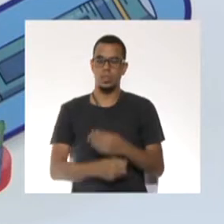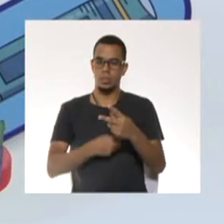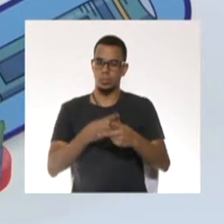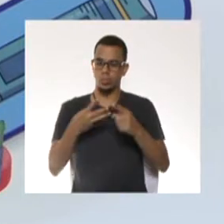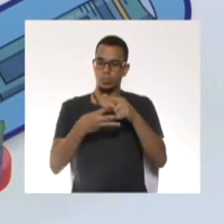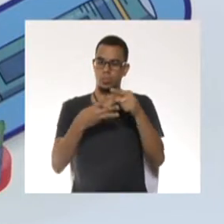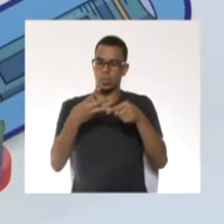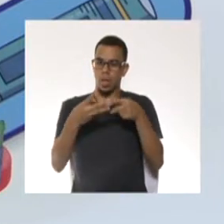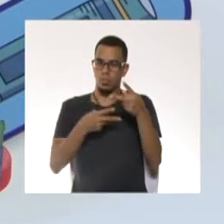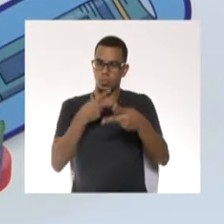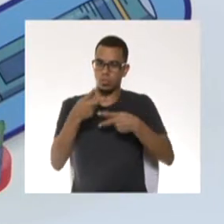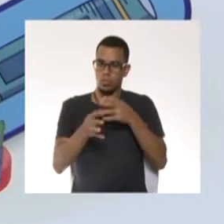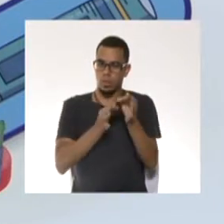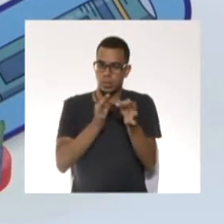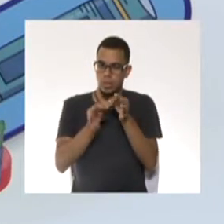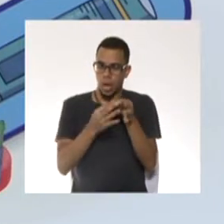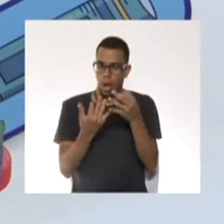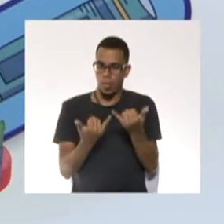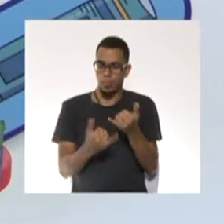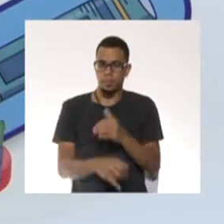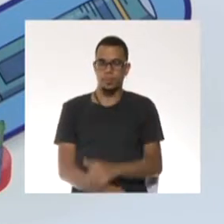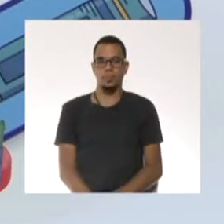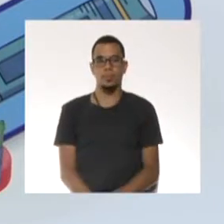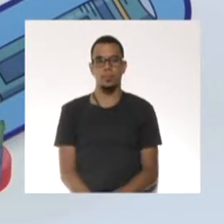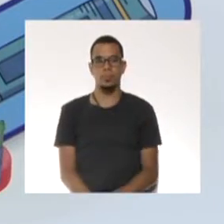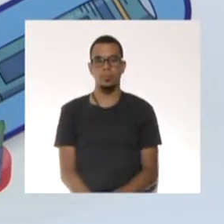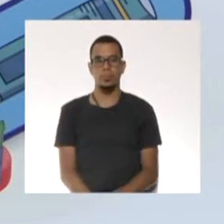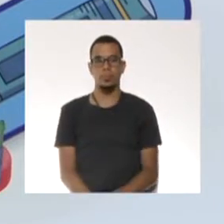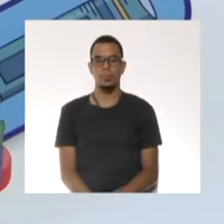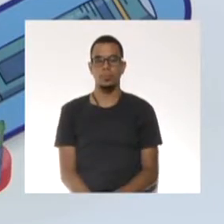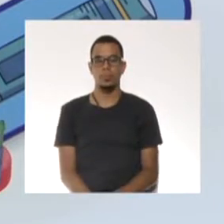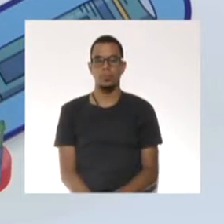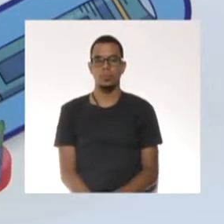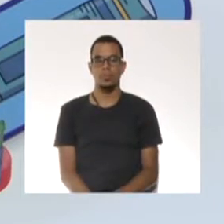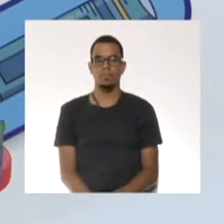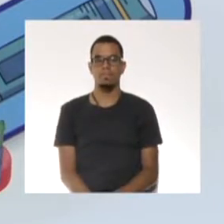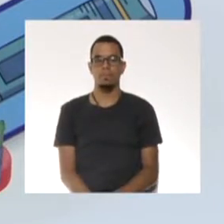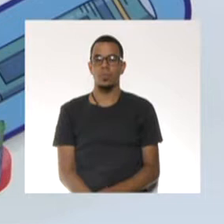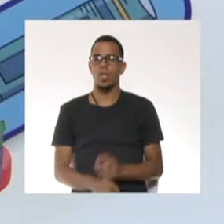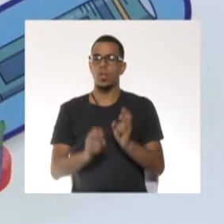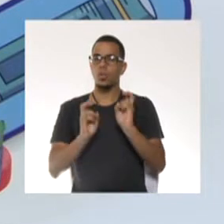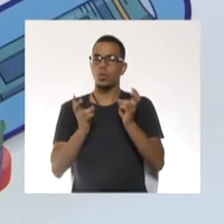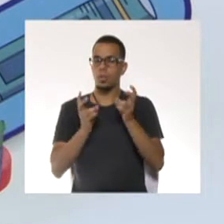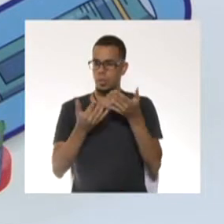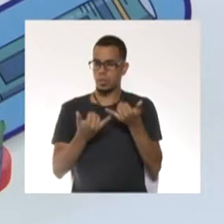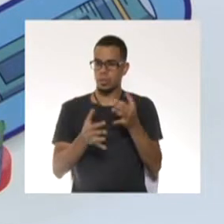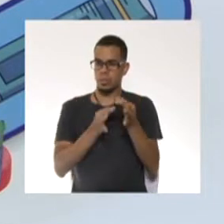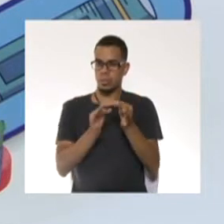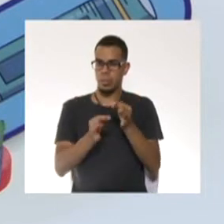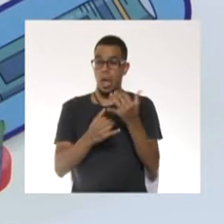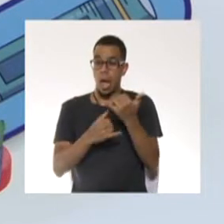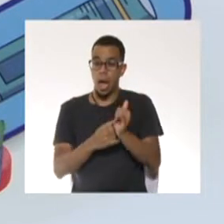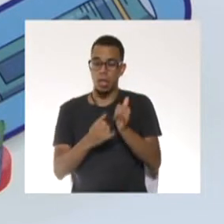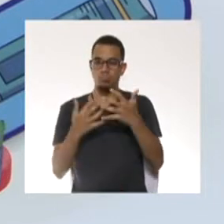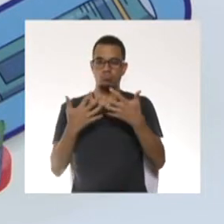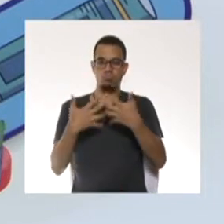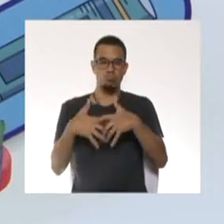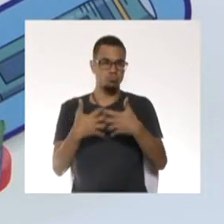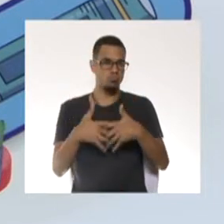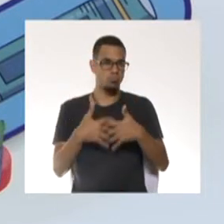otra de las cosas que queremos conversar de los referentes teóricos es que van a existir algunas empresas que van